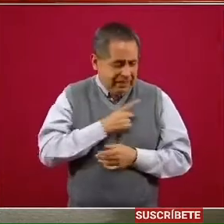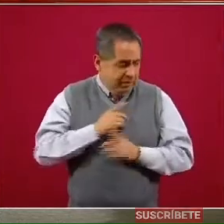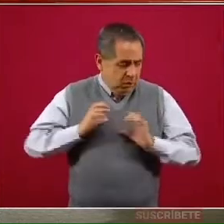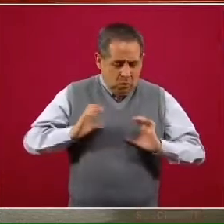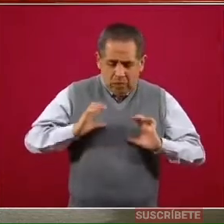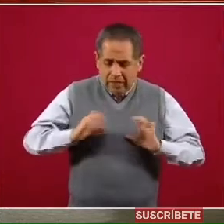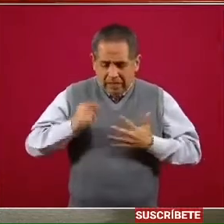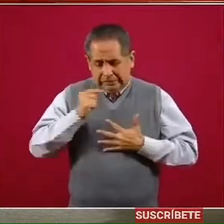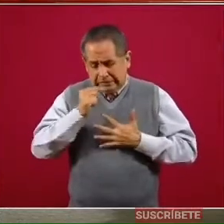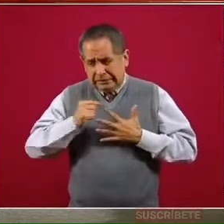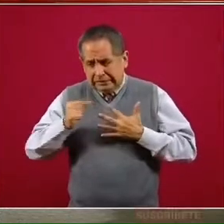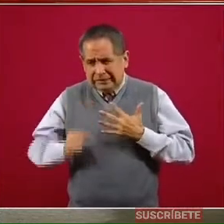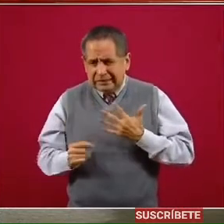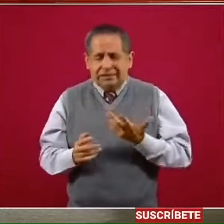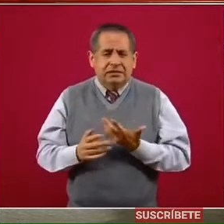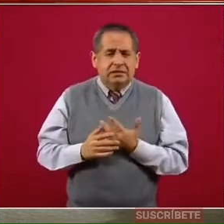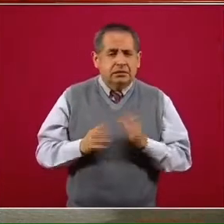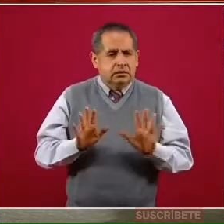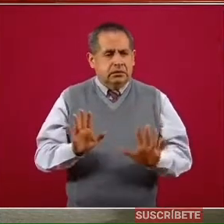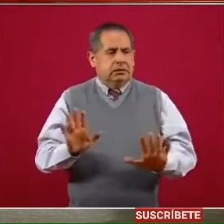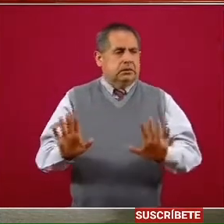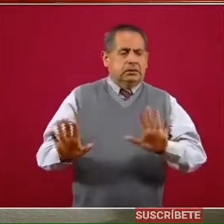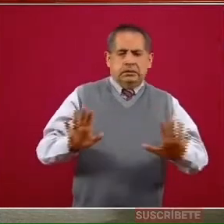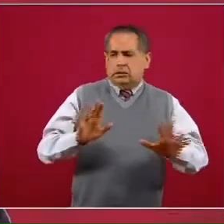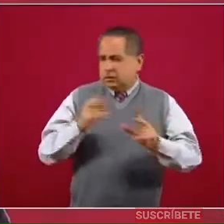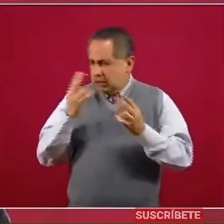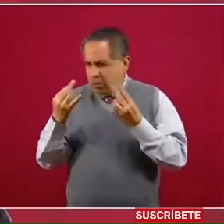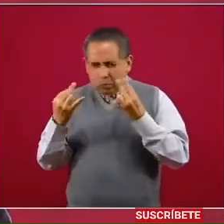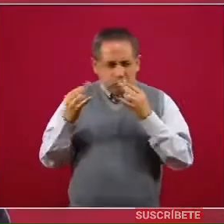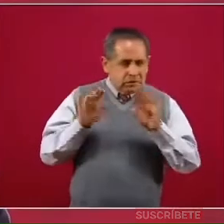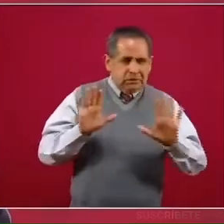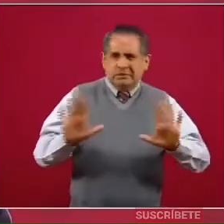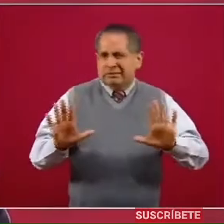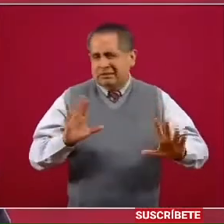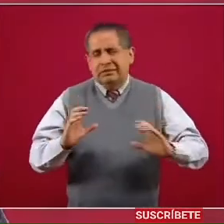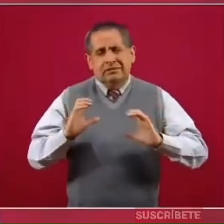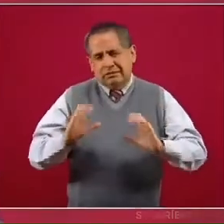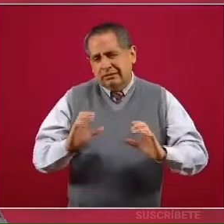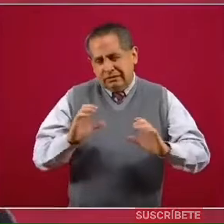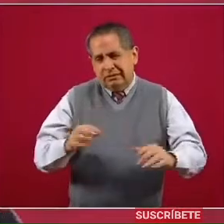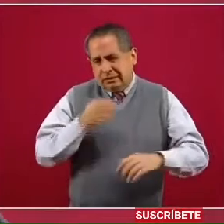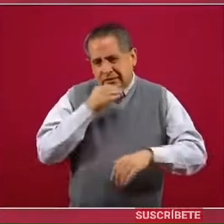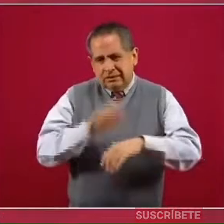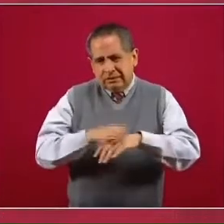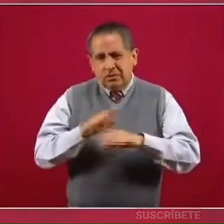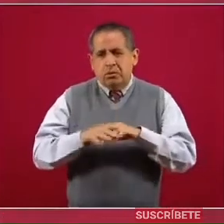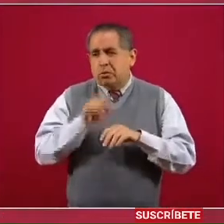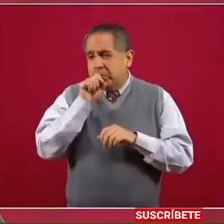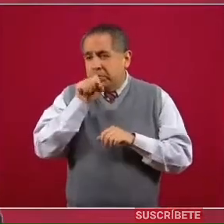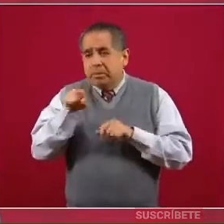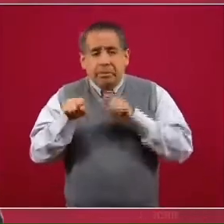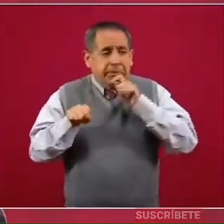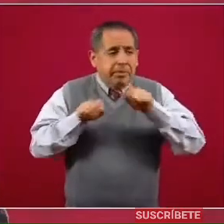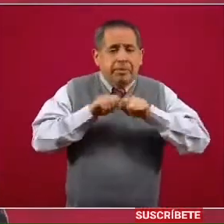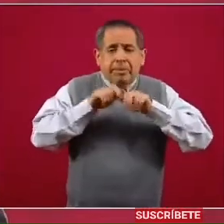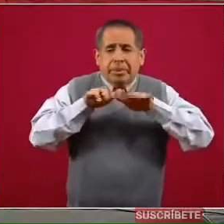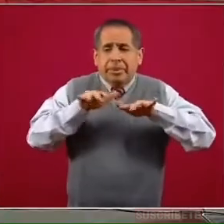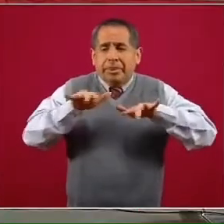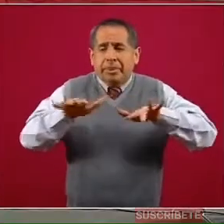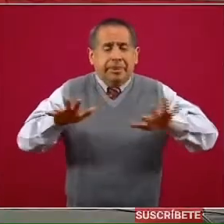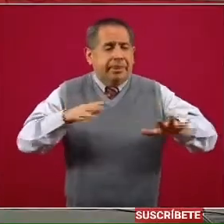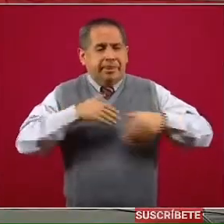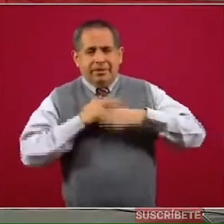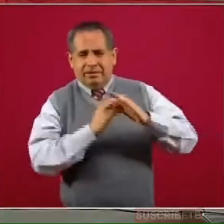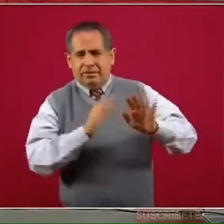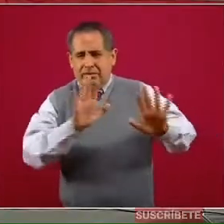cuidar todos estos aspectos y mantener atención continua a esta mecánica de transmisión, a este mecanismo de